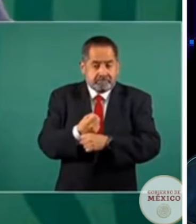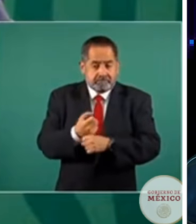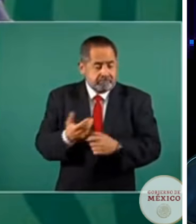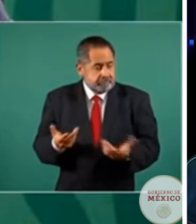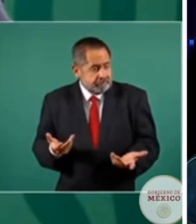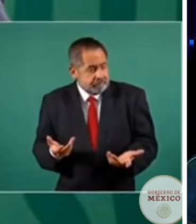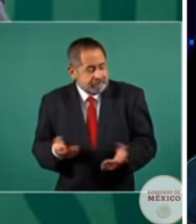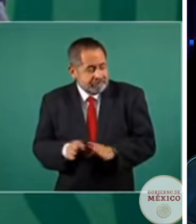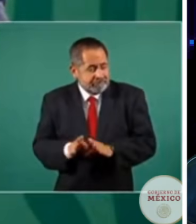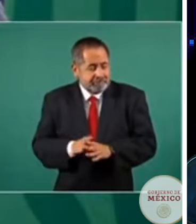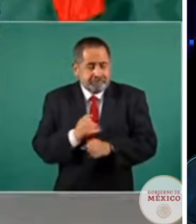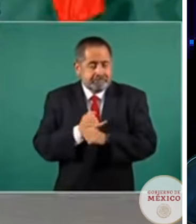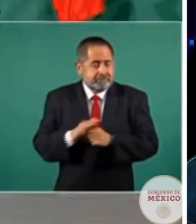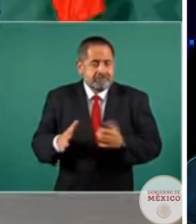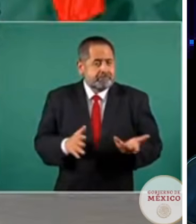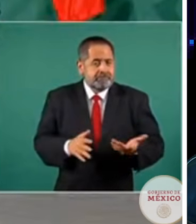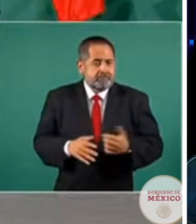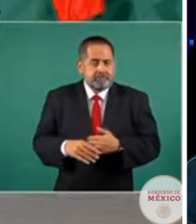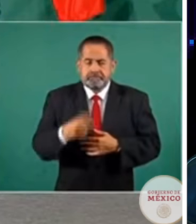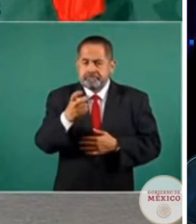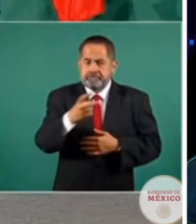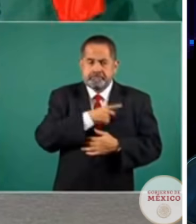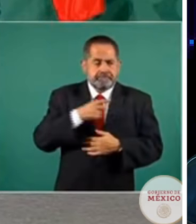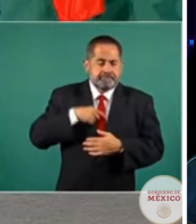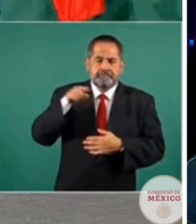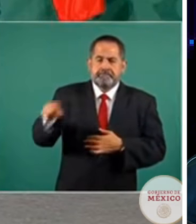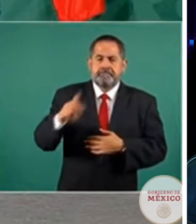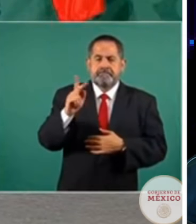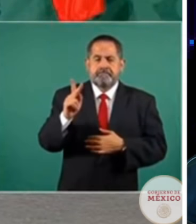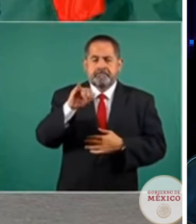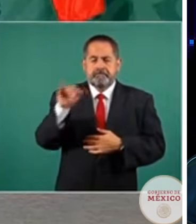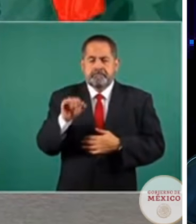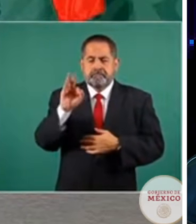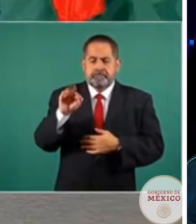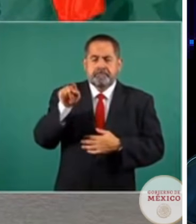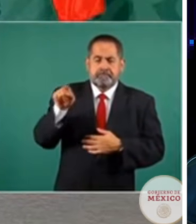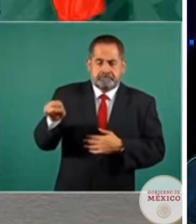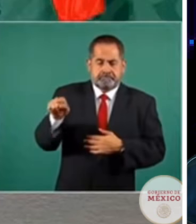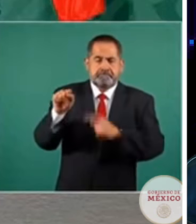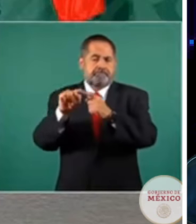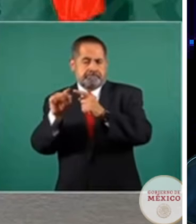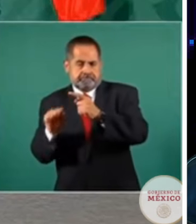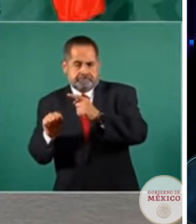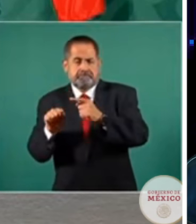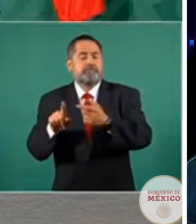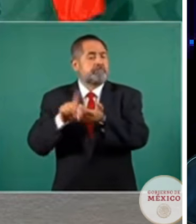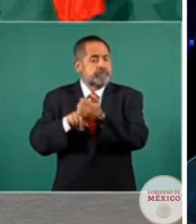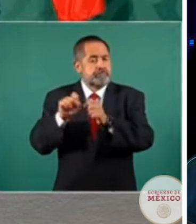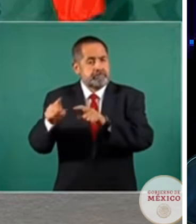Esto lo tiene que atender el Poder Judicial, tanto los poderes judiciales en los estados